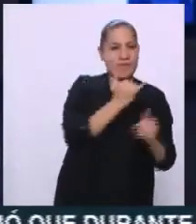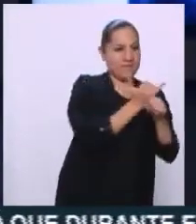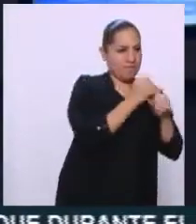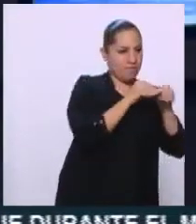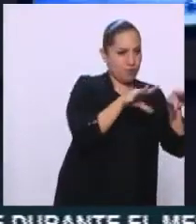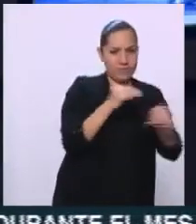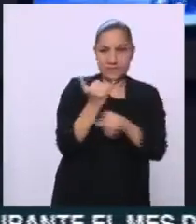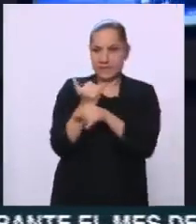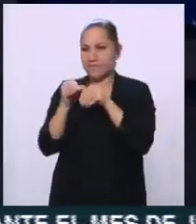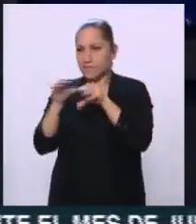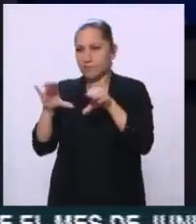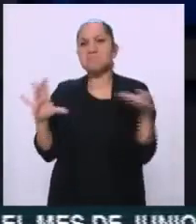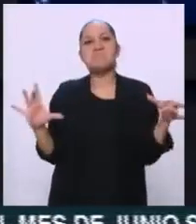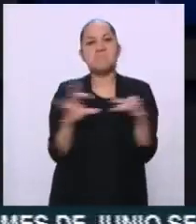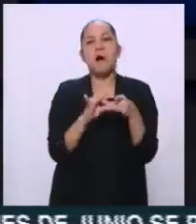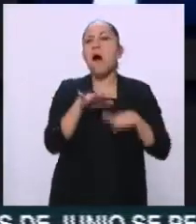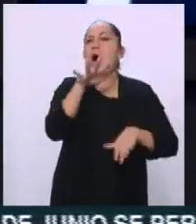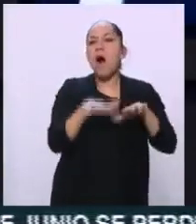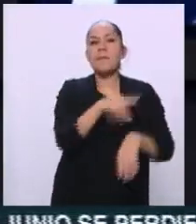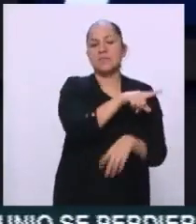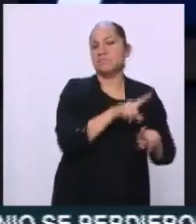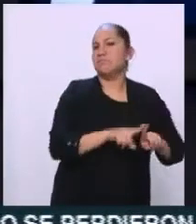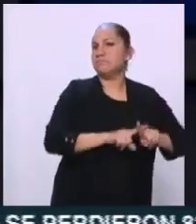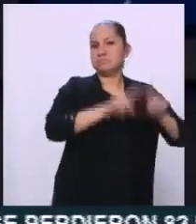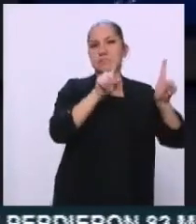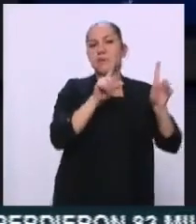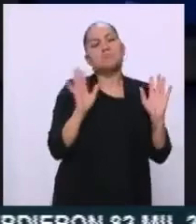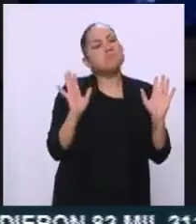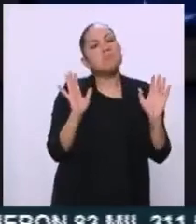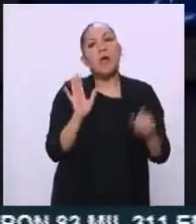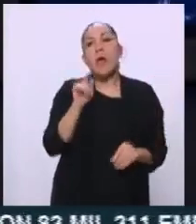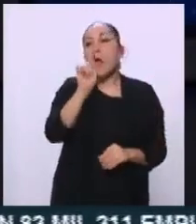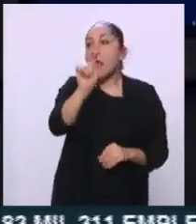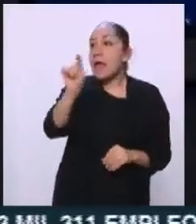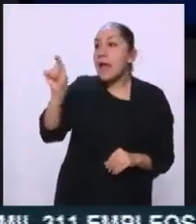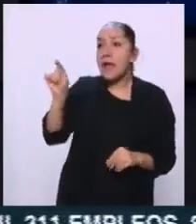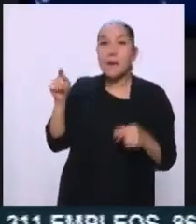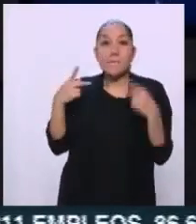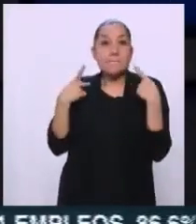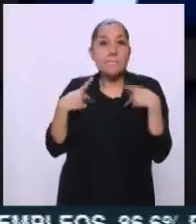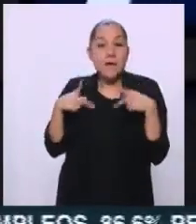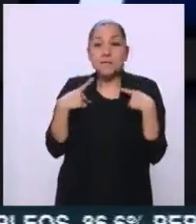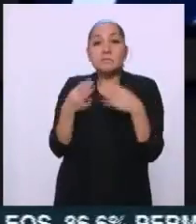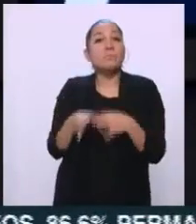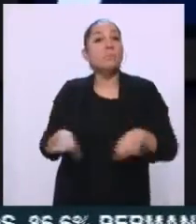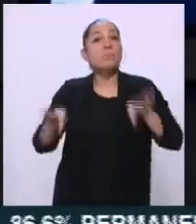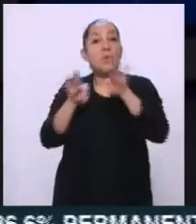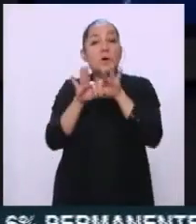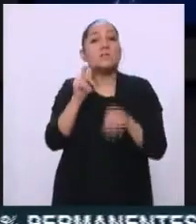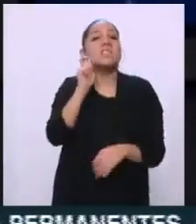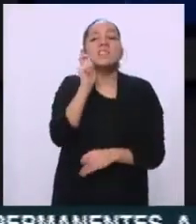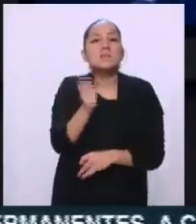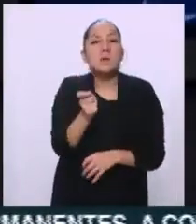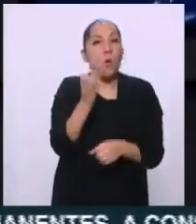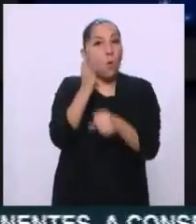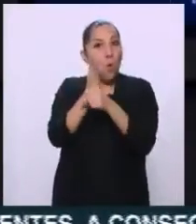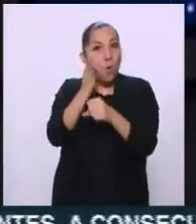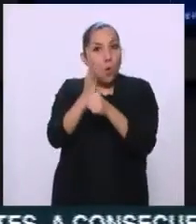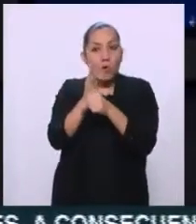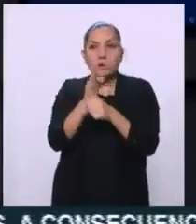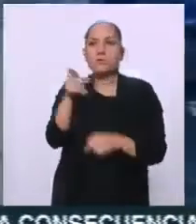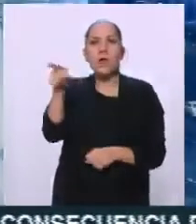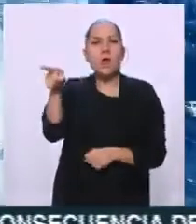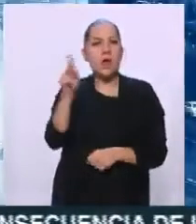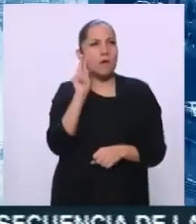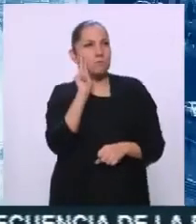estamos, digamos que por primera vez se le toma en cuenta al ciudadano directamente. El presidente le está informando a los ciudadanos a través de las redes sociales, a través de los